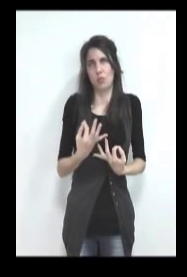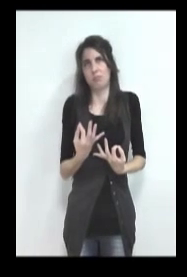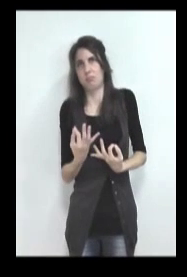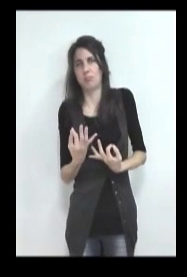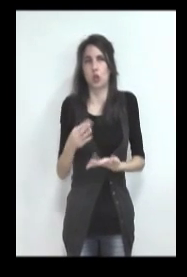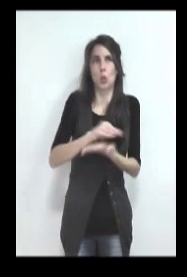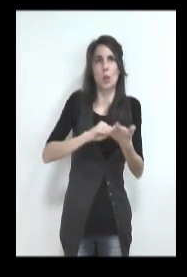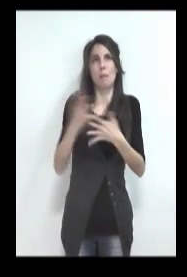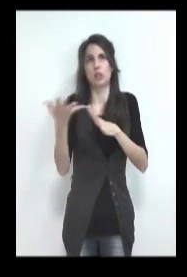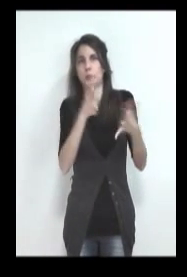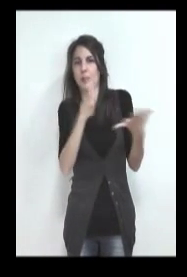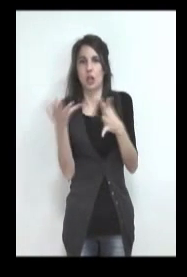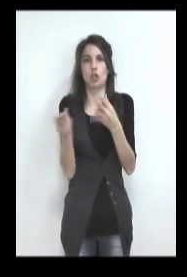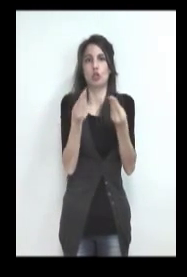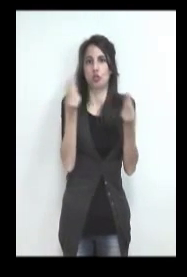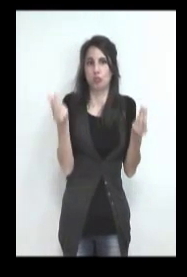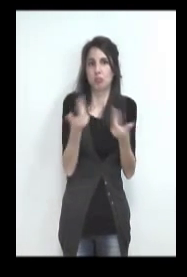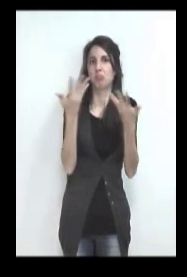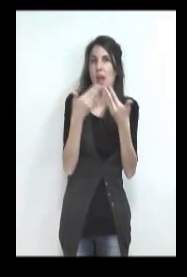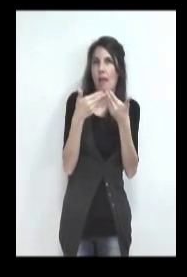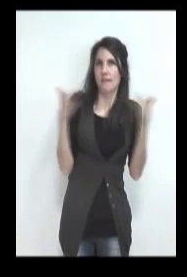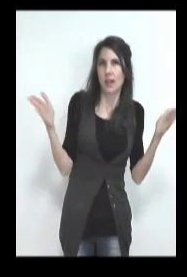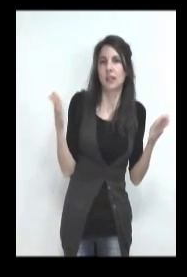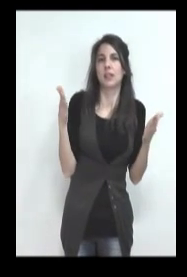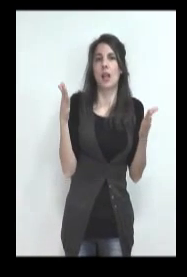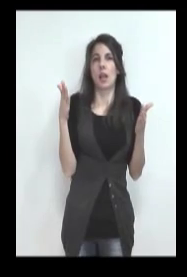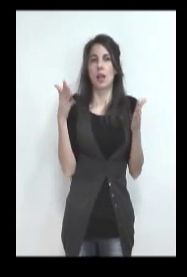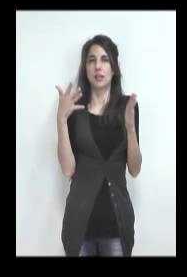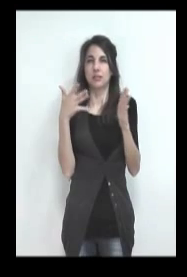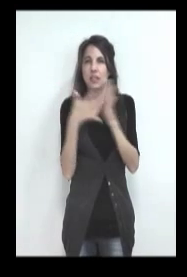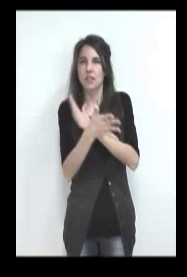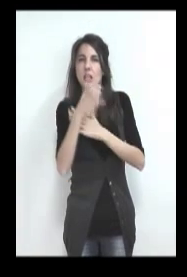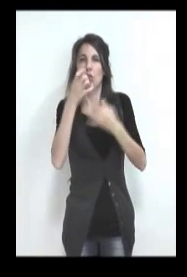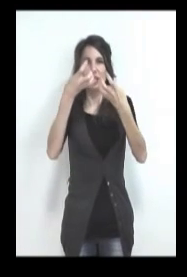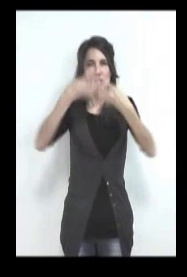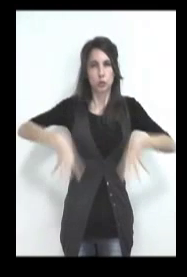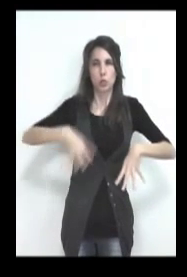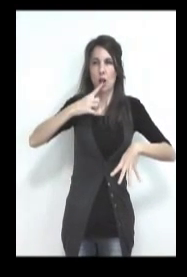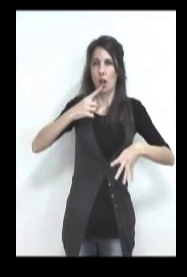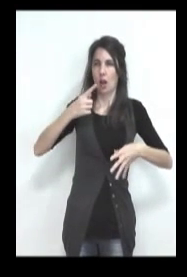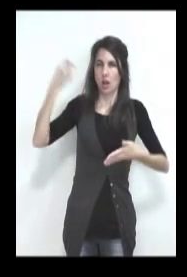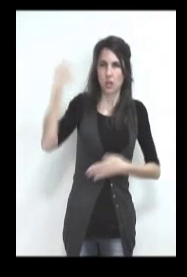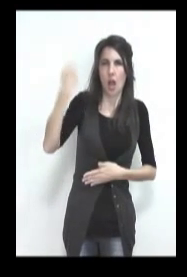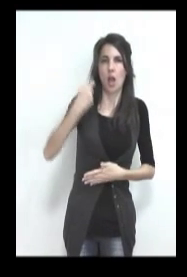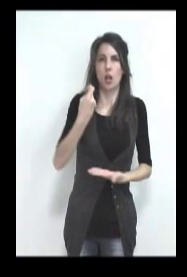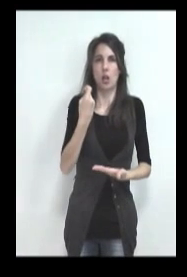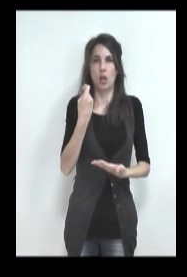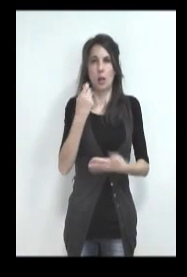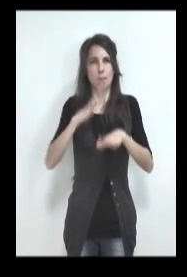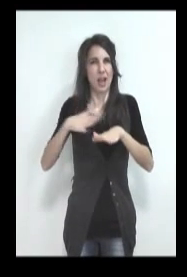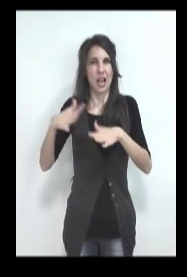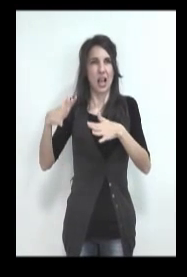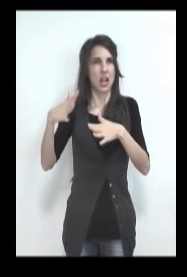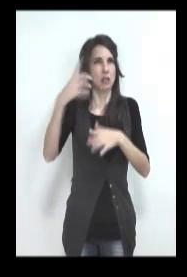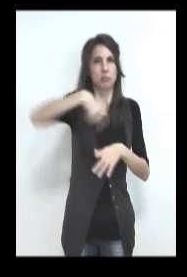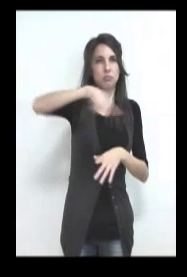relativamente abiertas, sin tener que ser una infraestructura sumamente costosa, que obviamente no se